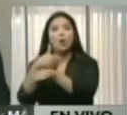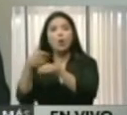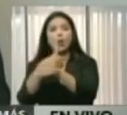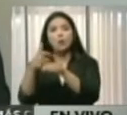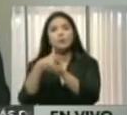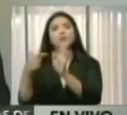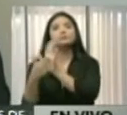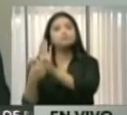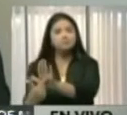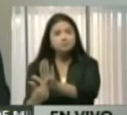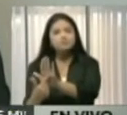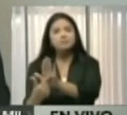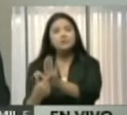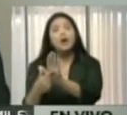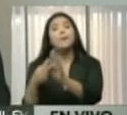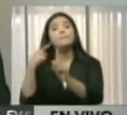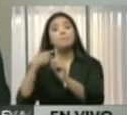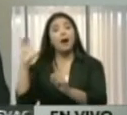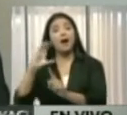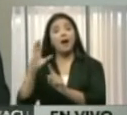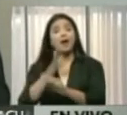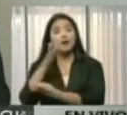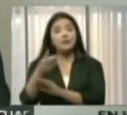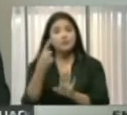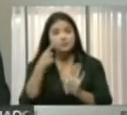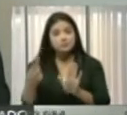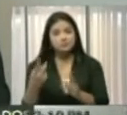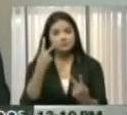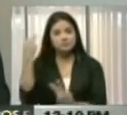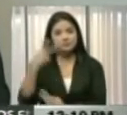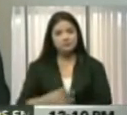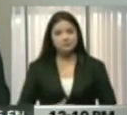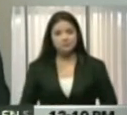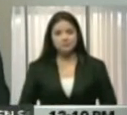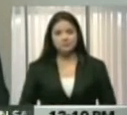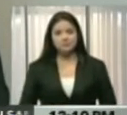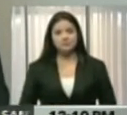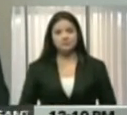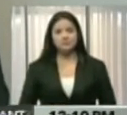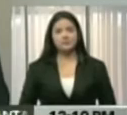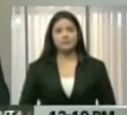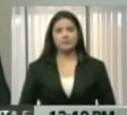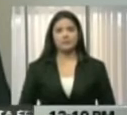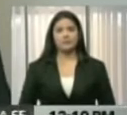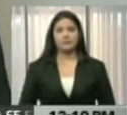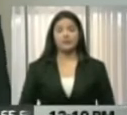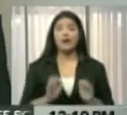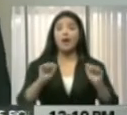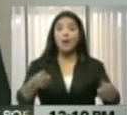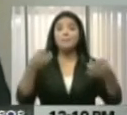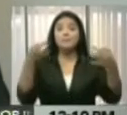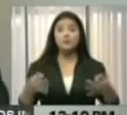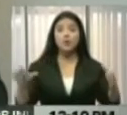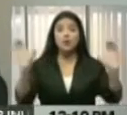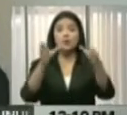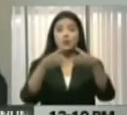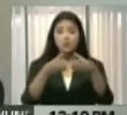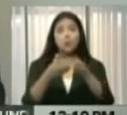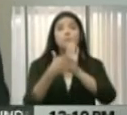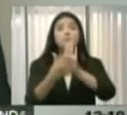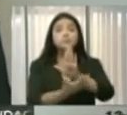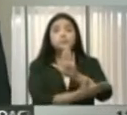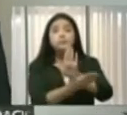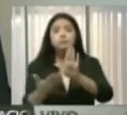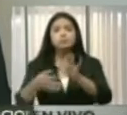con representantes de Caracas. Escuchemos parte de este encuentro. Nacional. Ya ha iniciado entonces esta reunión para dar a